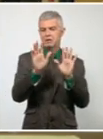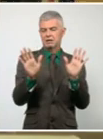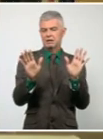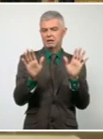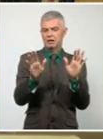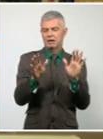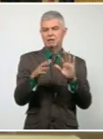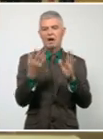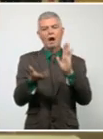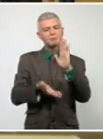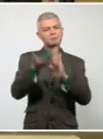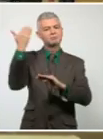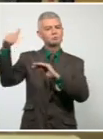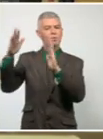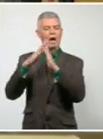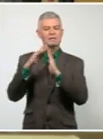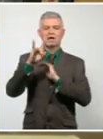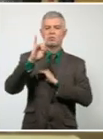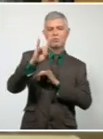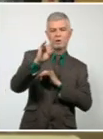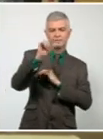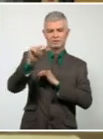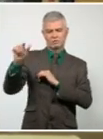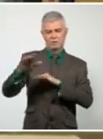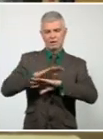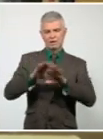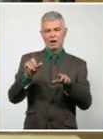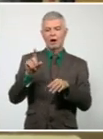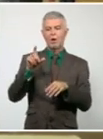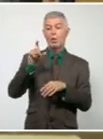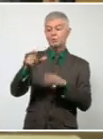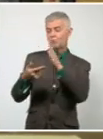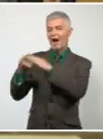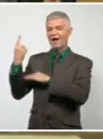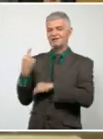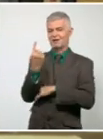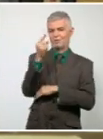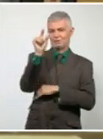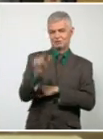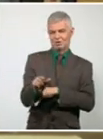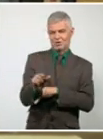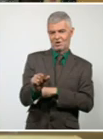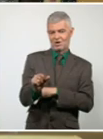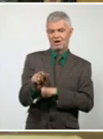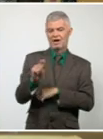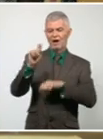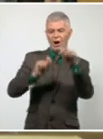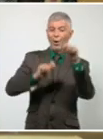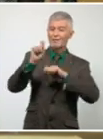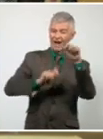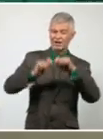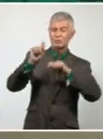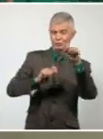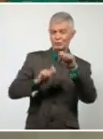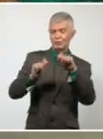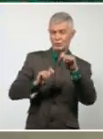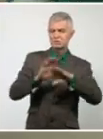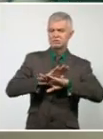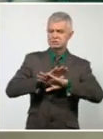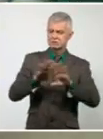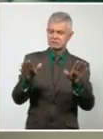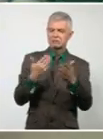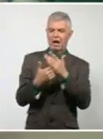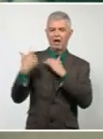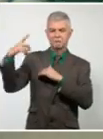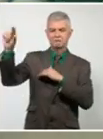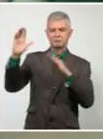Hemos egresado para la casa ya 9 casos. El último salió en el día de ayer, un caso quirúrgico que tuvimos, y salió egresado sin problema de